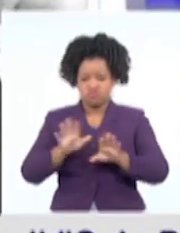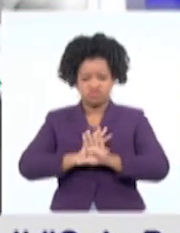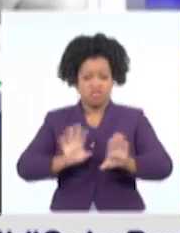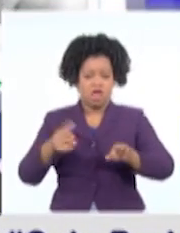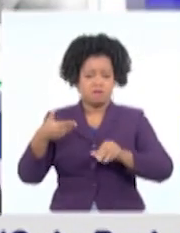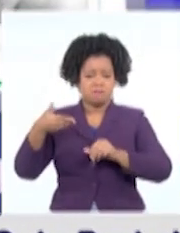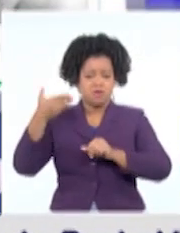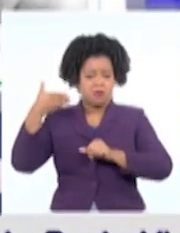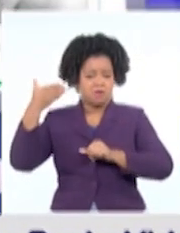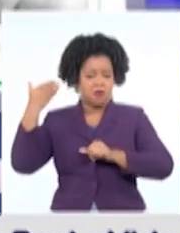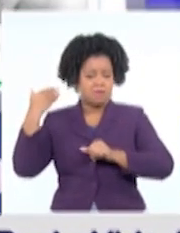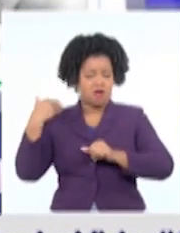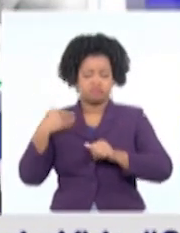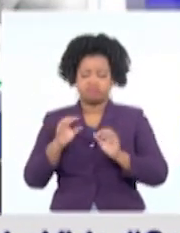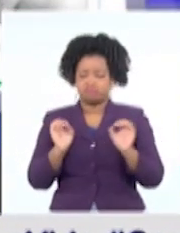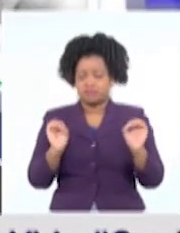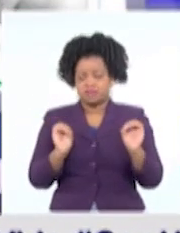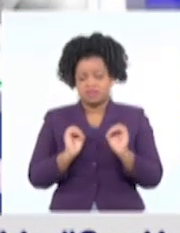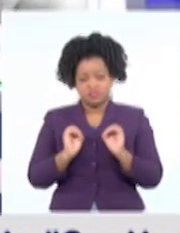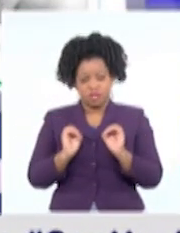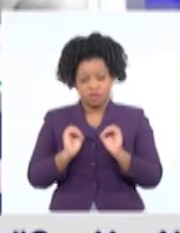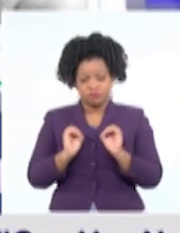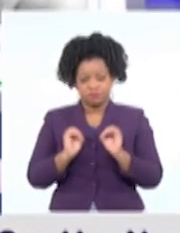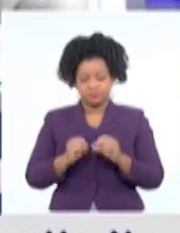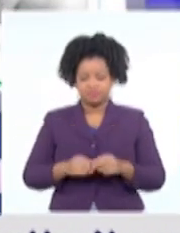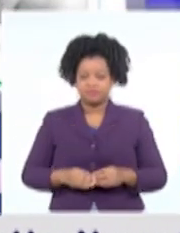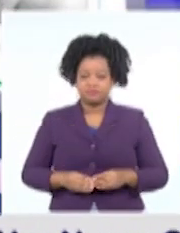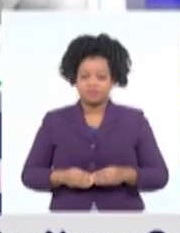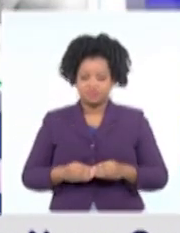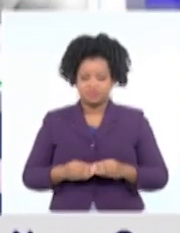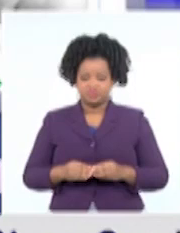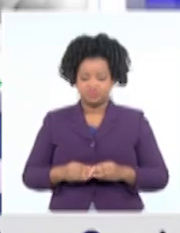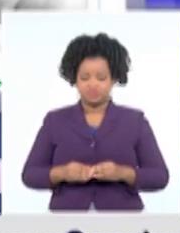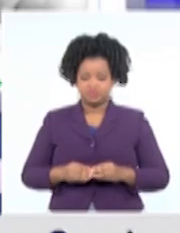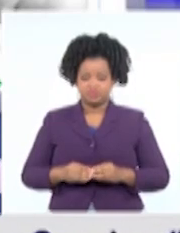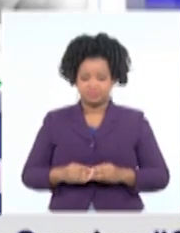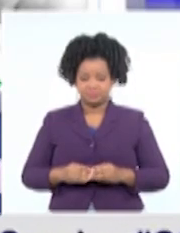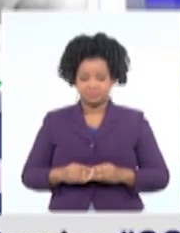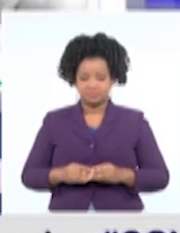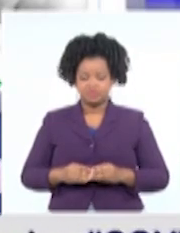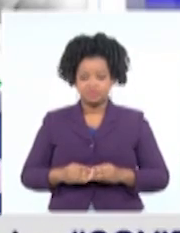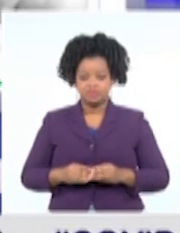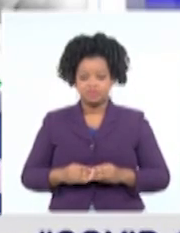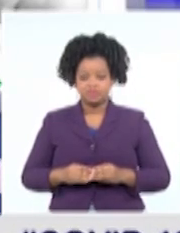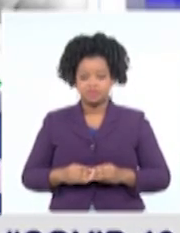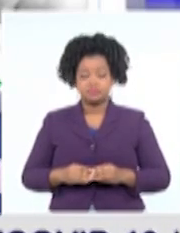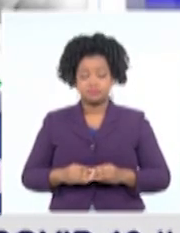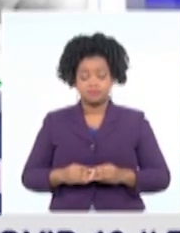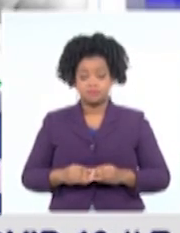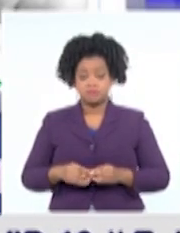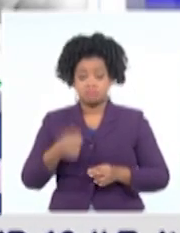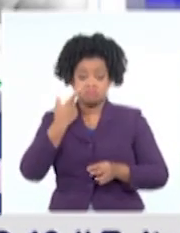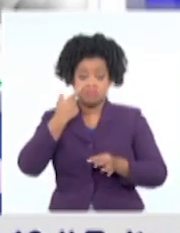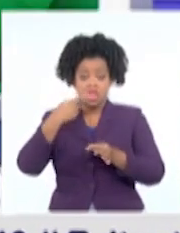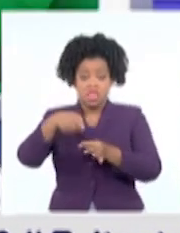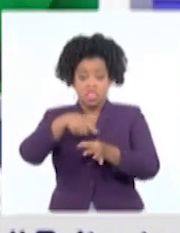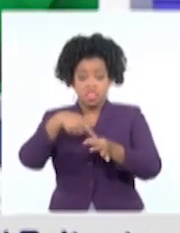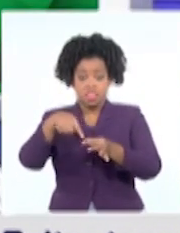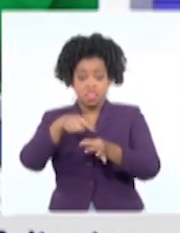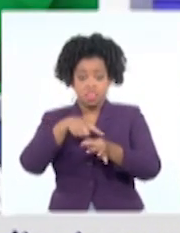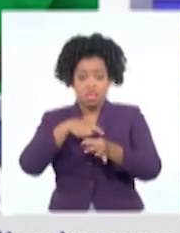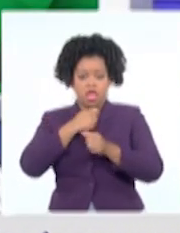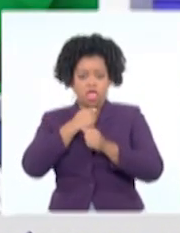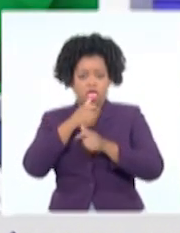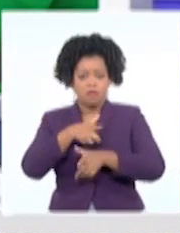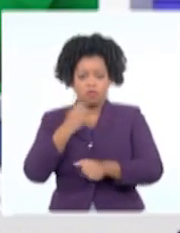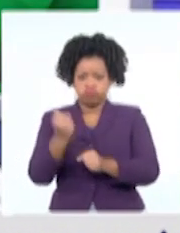muchos días, sin reportar casos positivos a la COVID-19. Y esto es un ejemplo del municipio especial Isla de la Juventud, doctor Francisco Durán